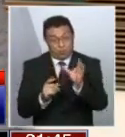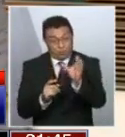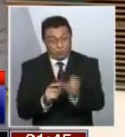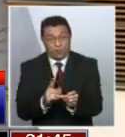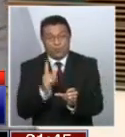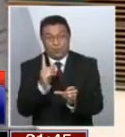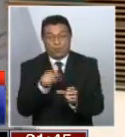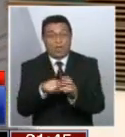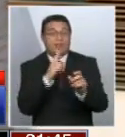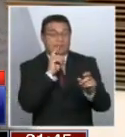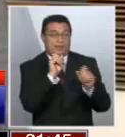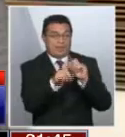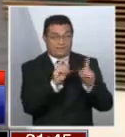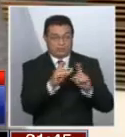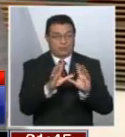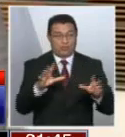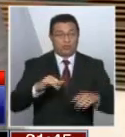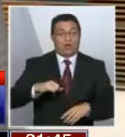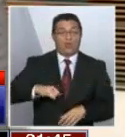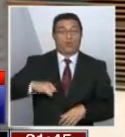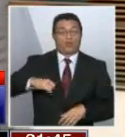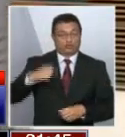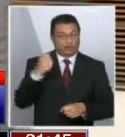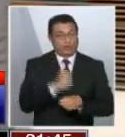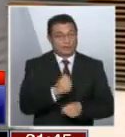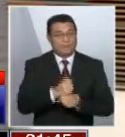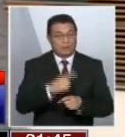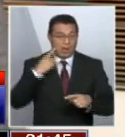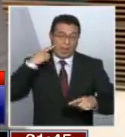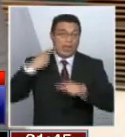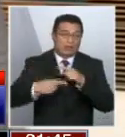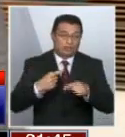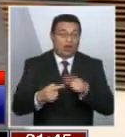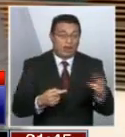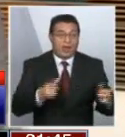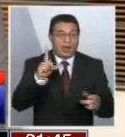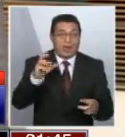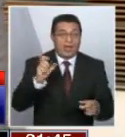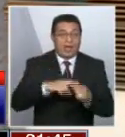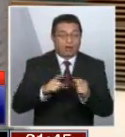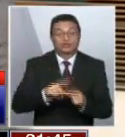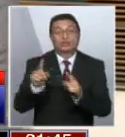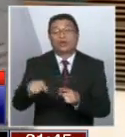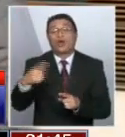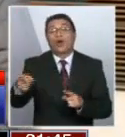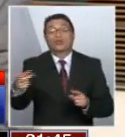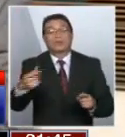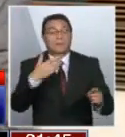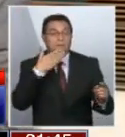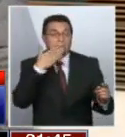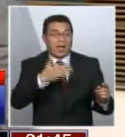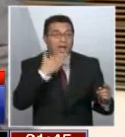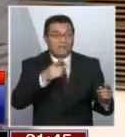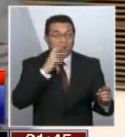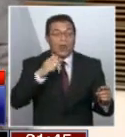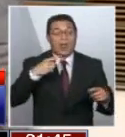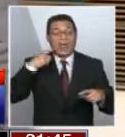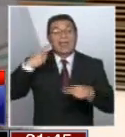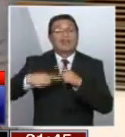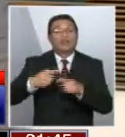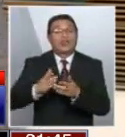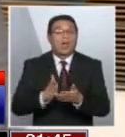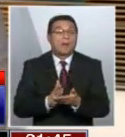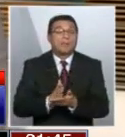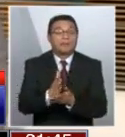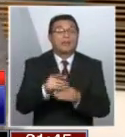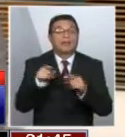Uno defensor y muy orgulloso de su rol en la historia, y otros que hablan como si la historia comenzara